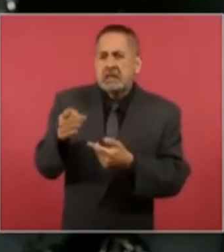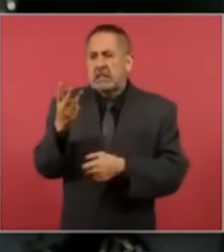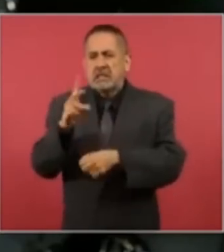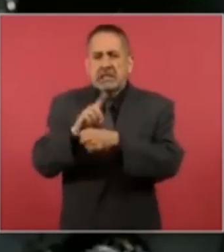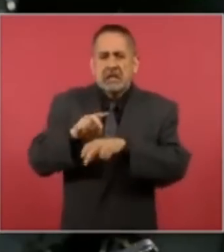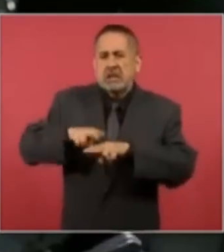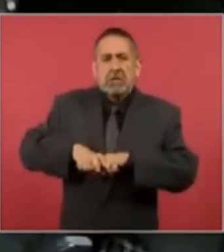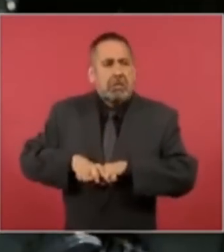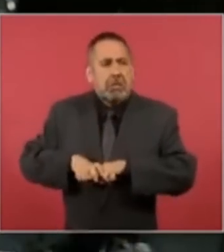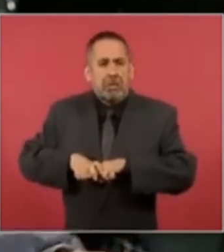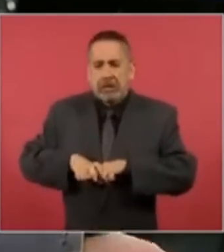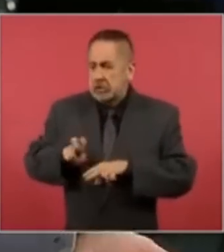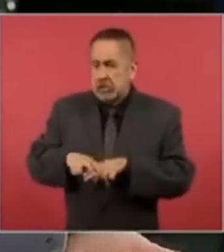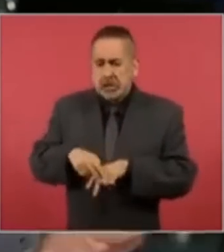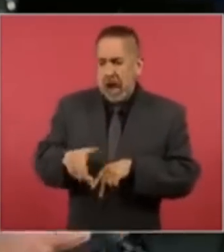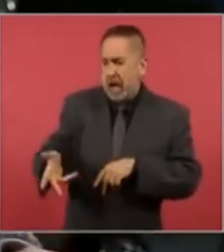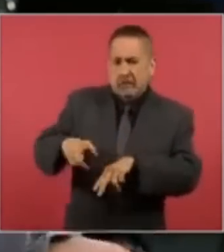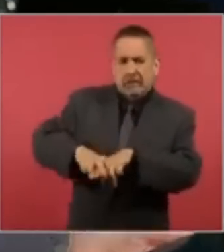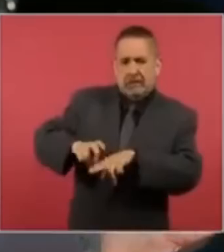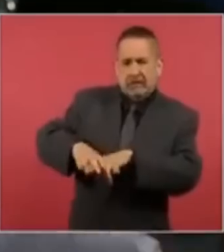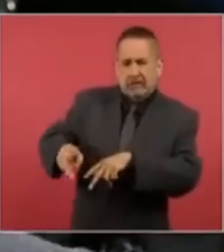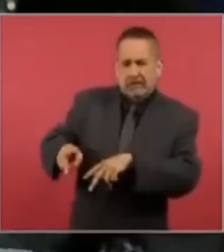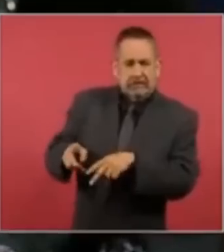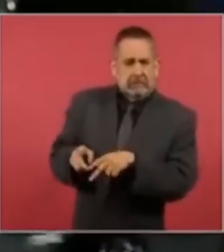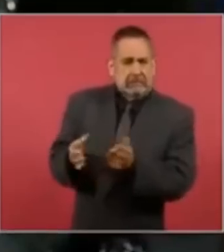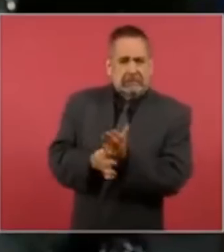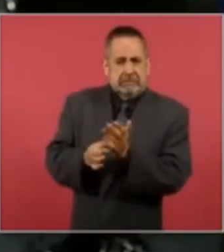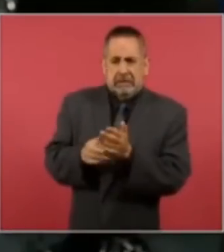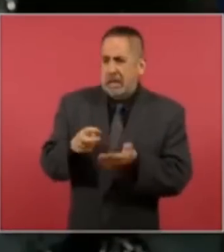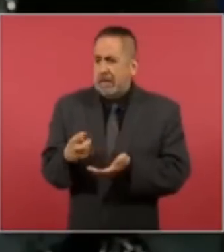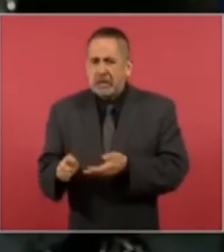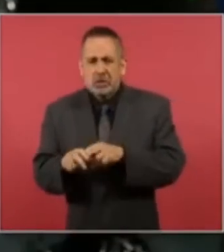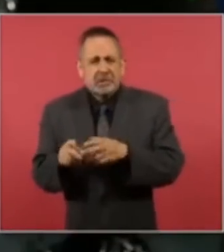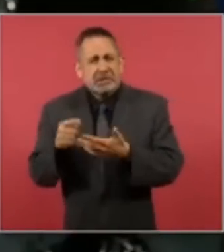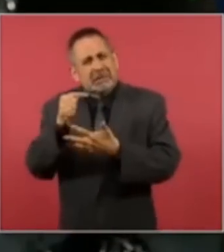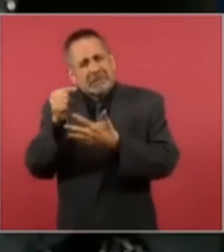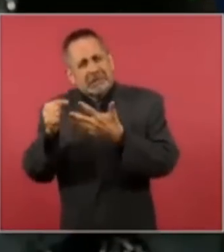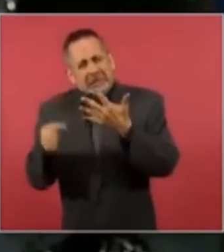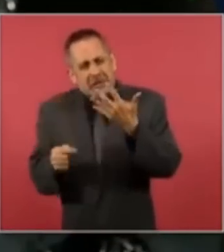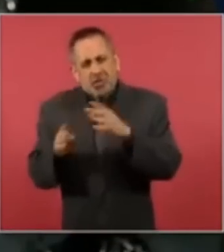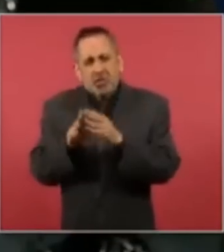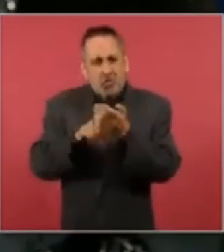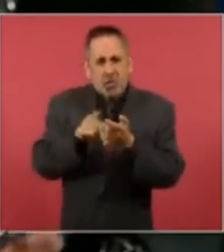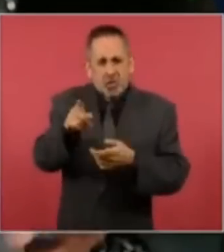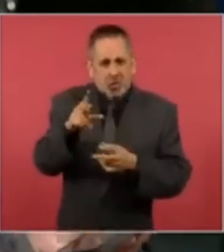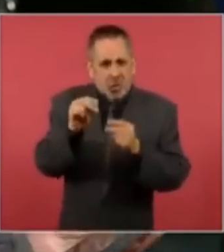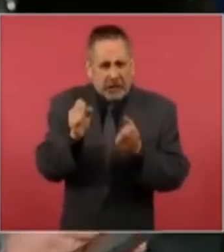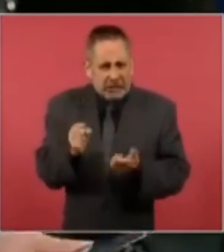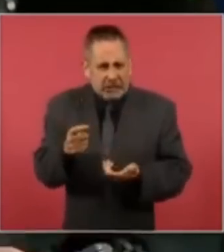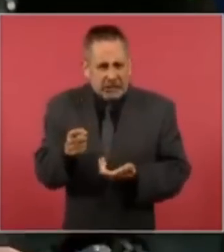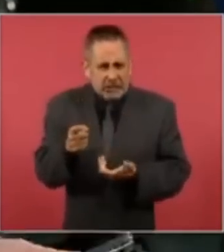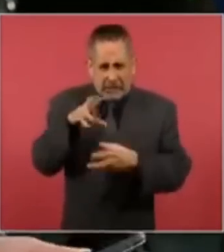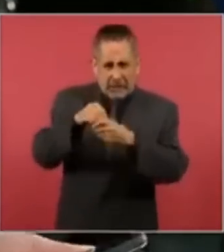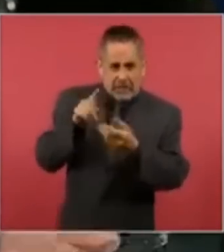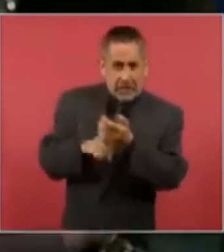días sentada en una silla de hierro en el piso. ¿Todo eso para ustedes no es parte